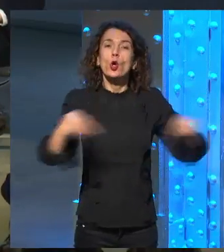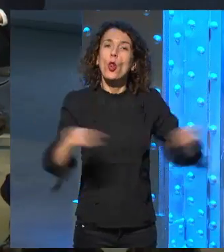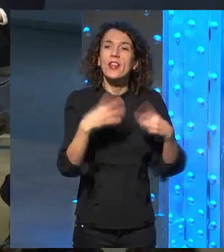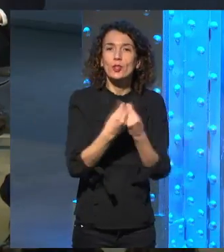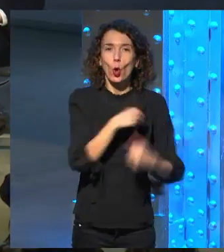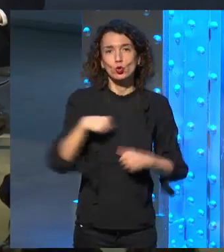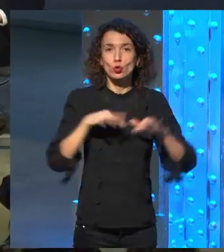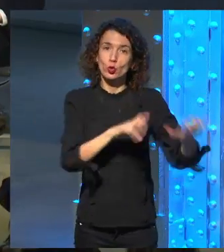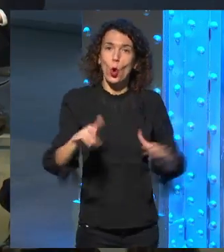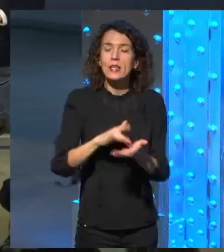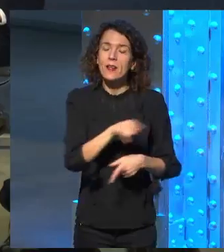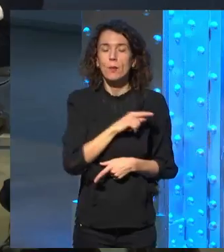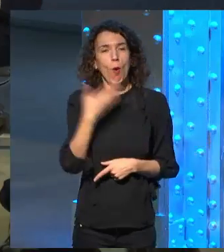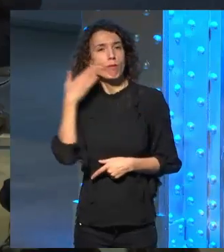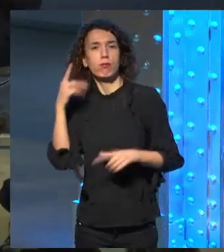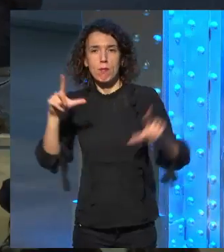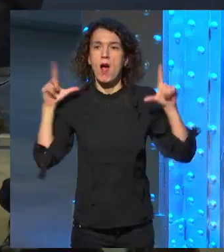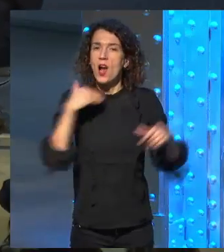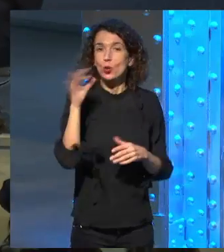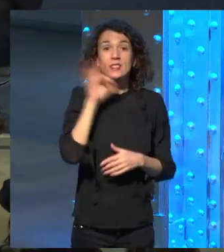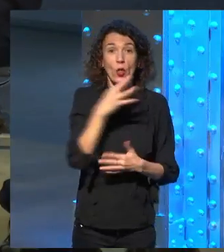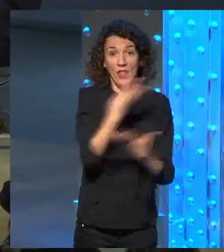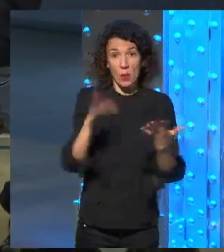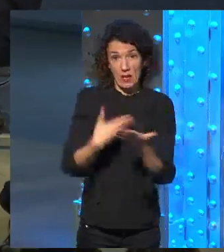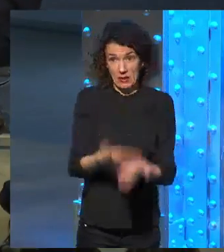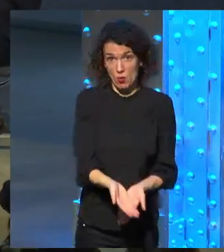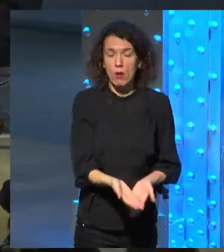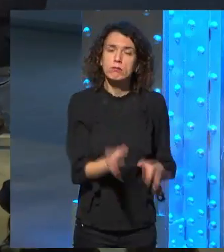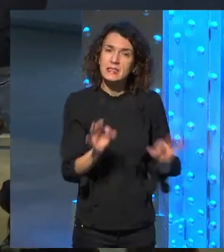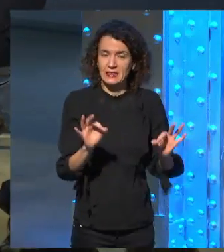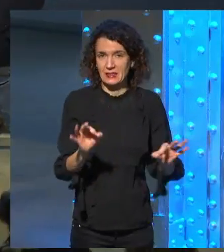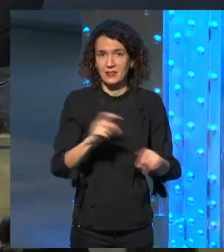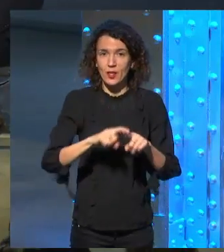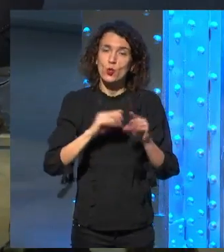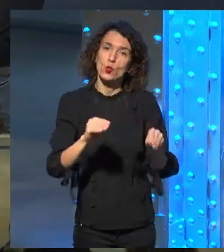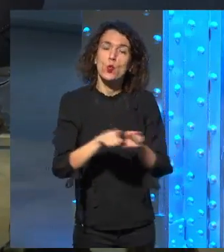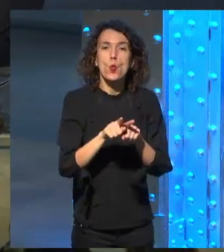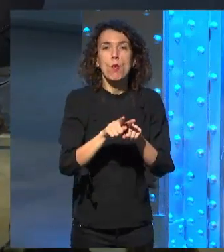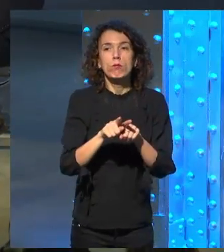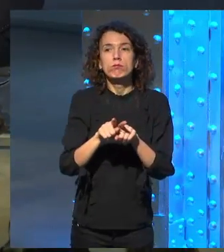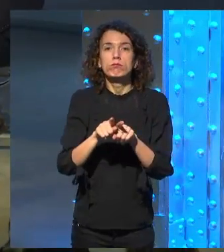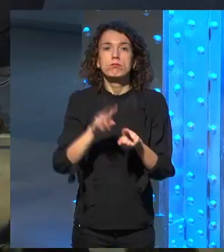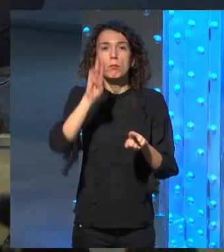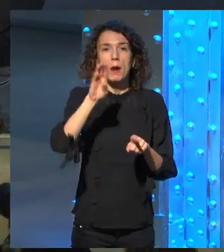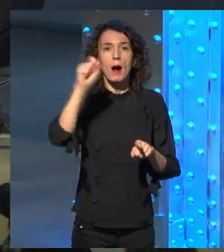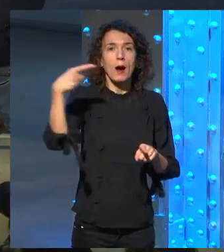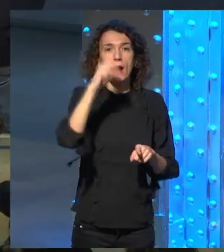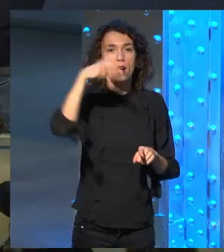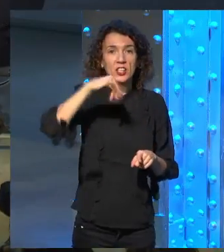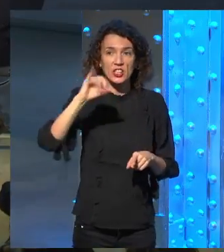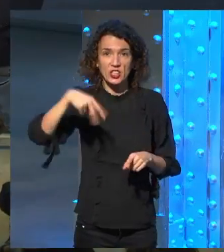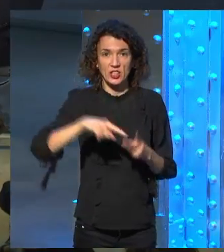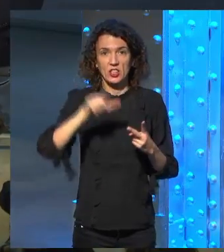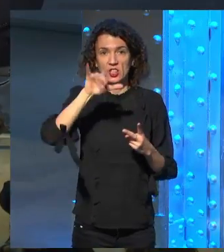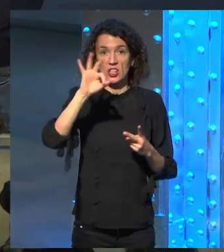componente heroica del solista, ¿no? Sobre todo desde el siglo XIX, después de todos estos grandes mitos, Liszt, Paganini, que fueron